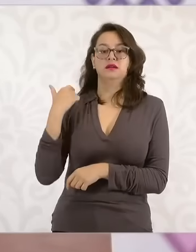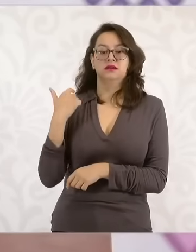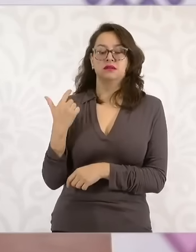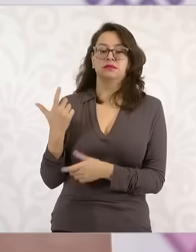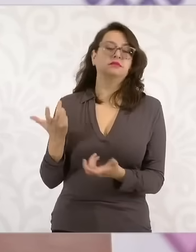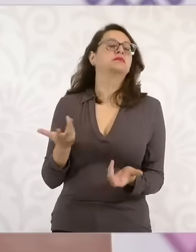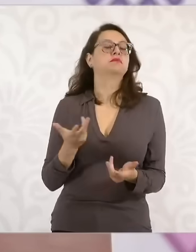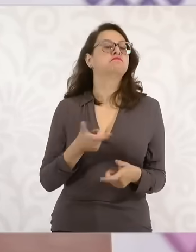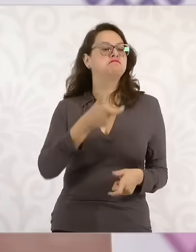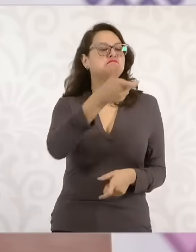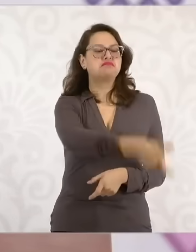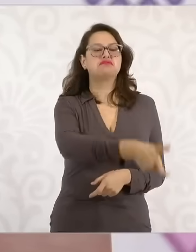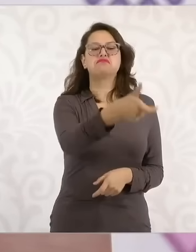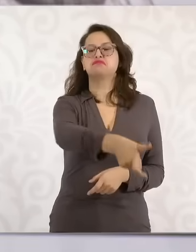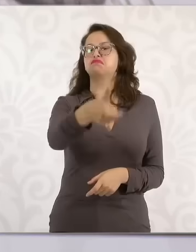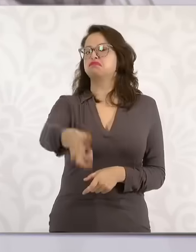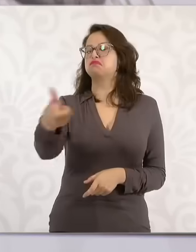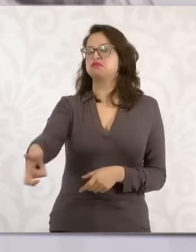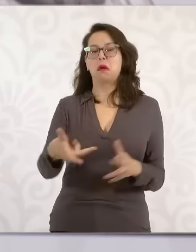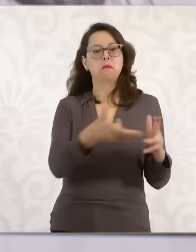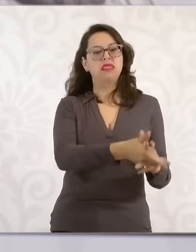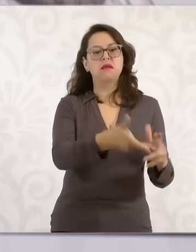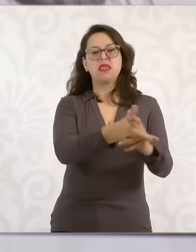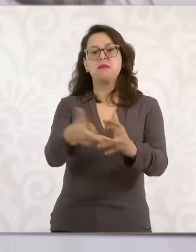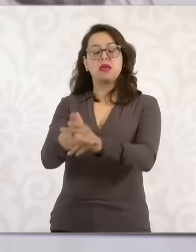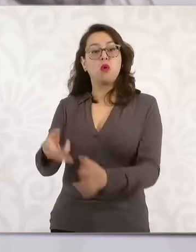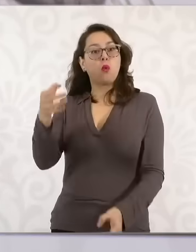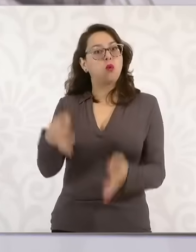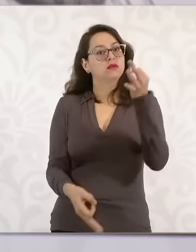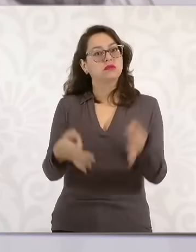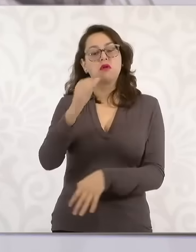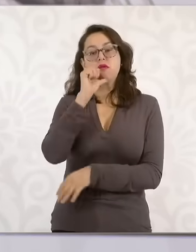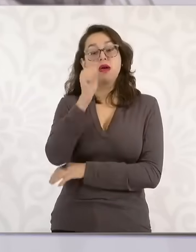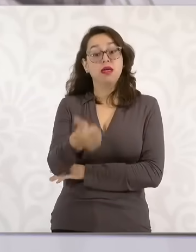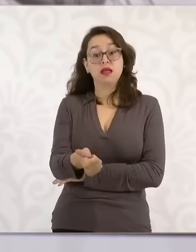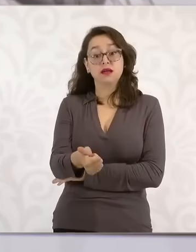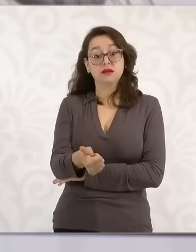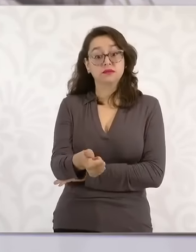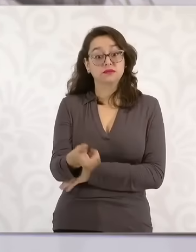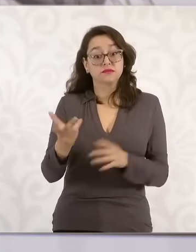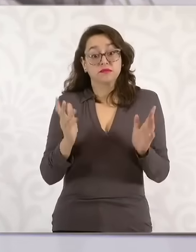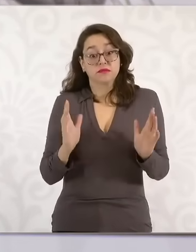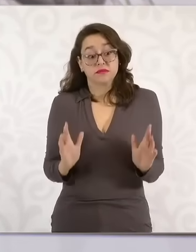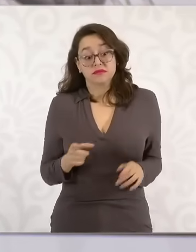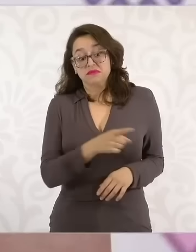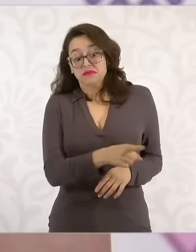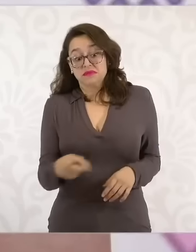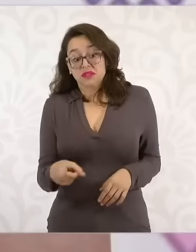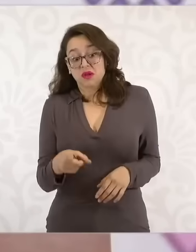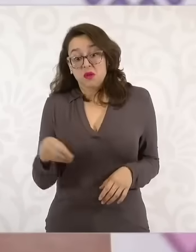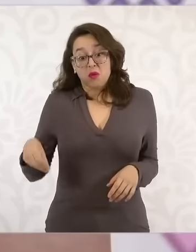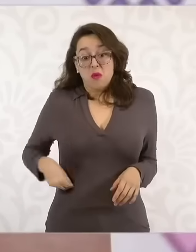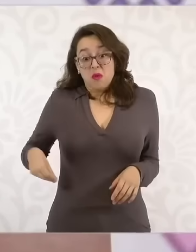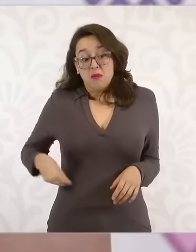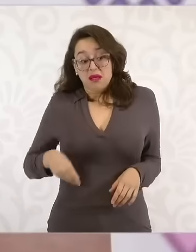incluso matar delincuentes sin juicio o presuntos delincuentes, porque cuando ocurre eso, pues ni siquiera